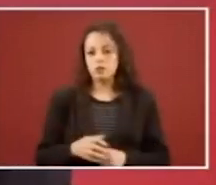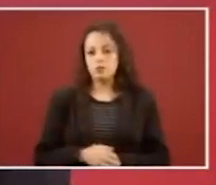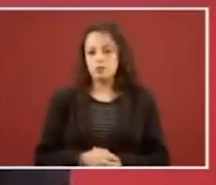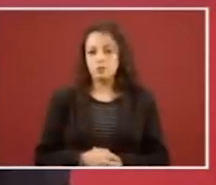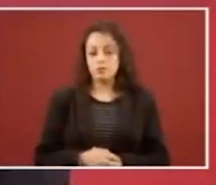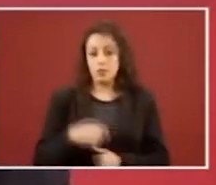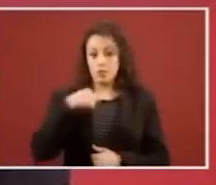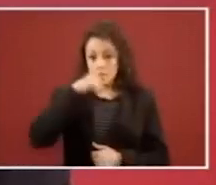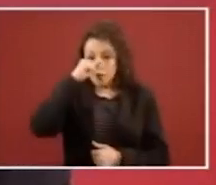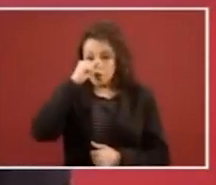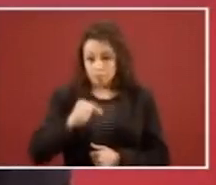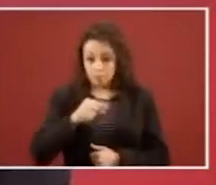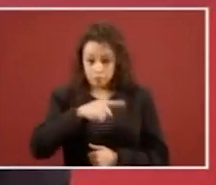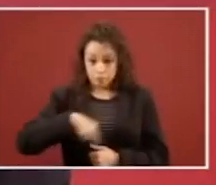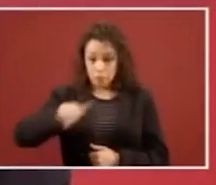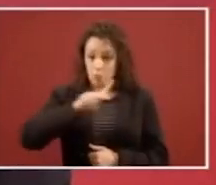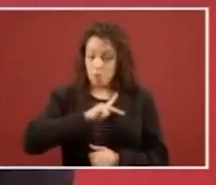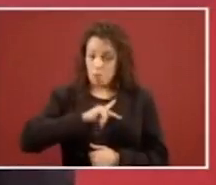pueblo.